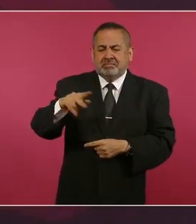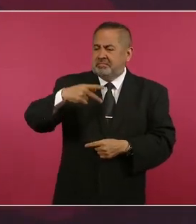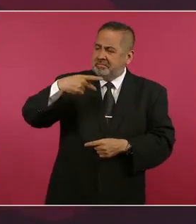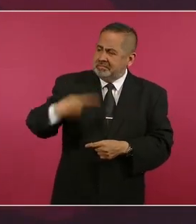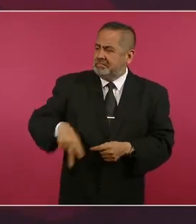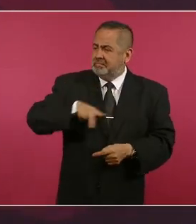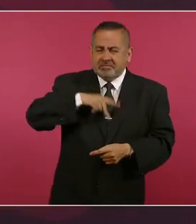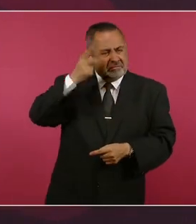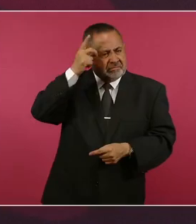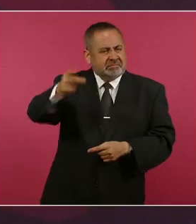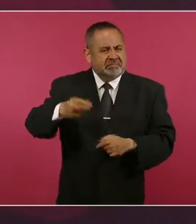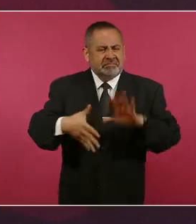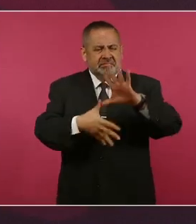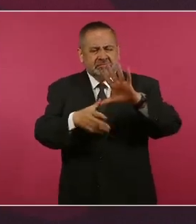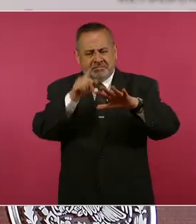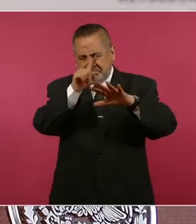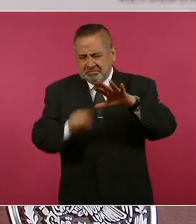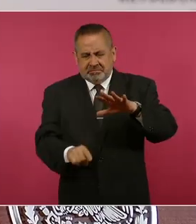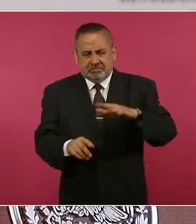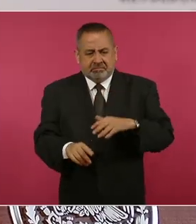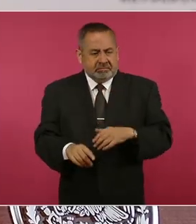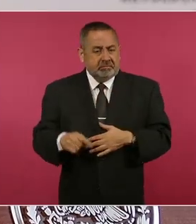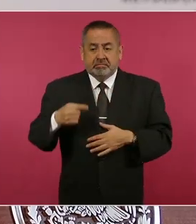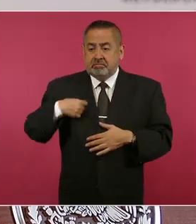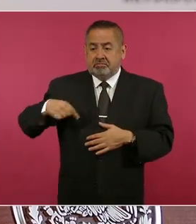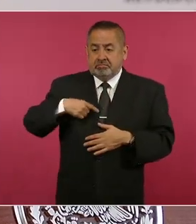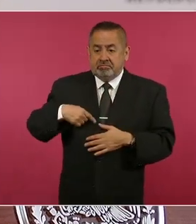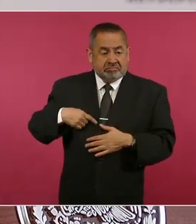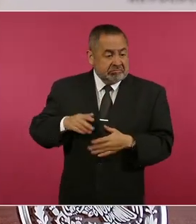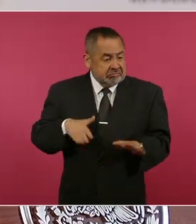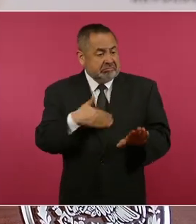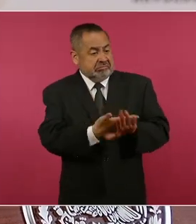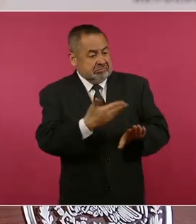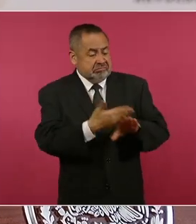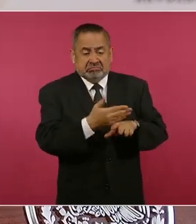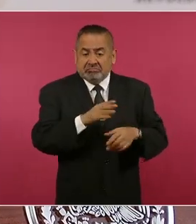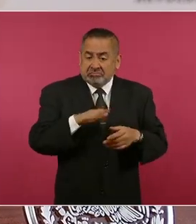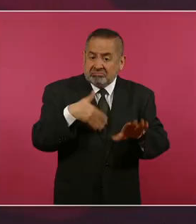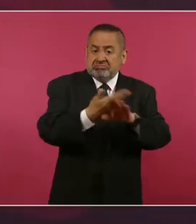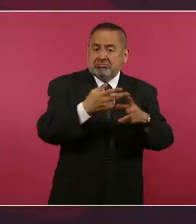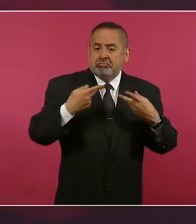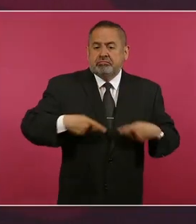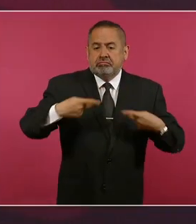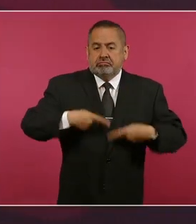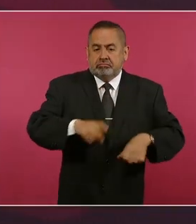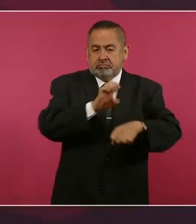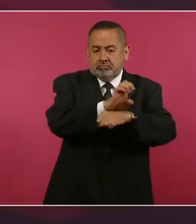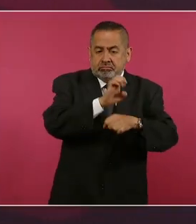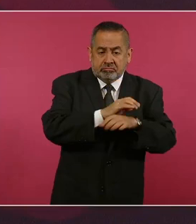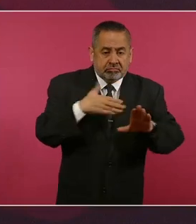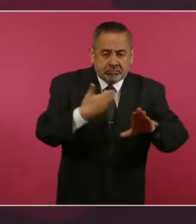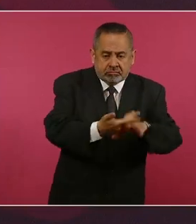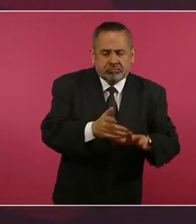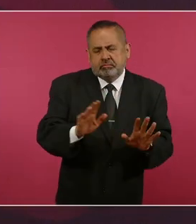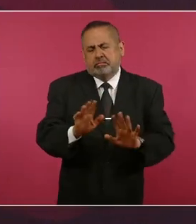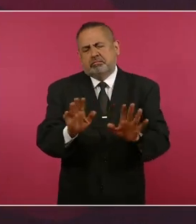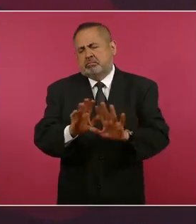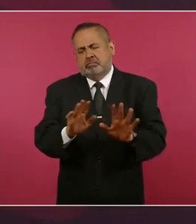No vamos nosotros a emprender una campaña en contra de los ecuatorianos, no, no, no.